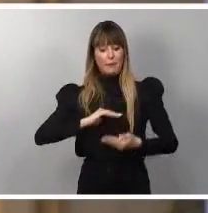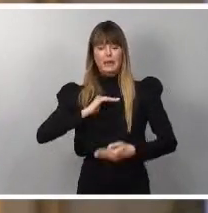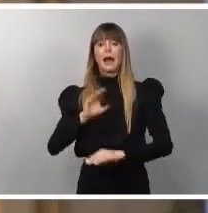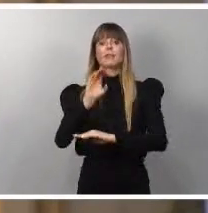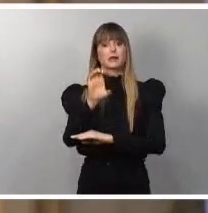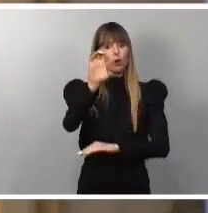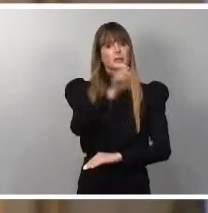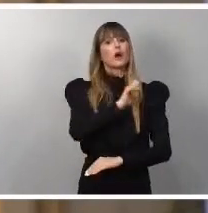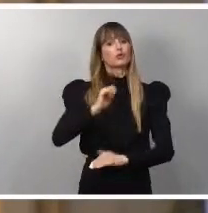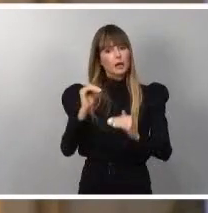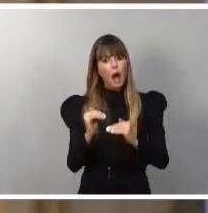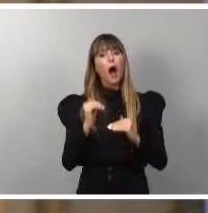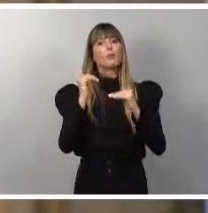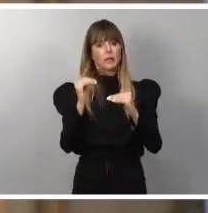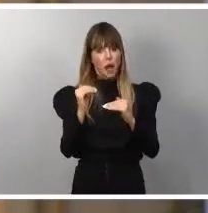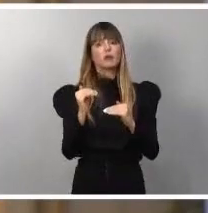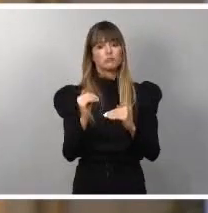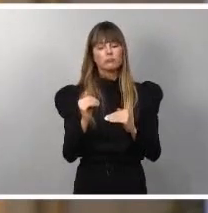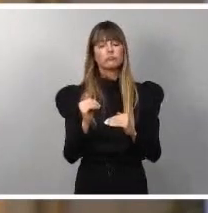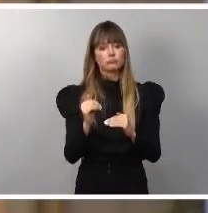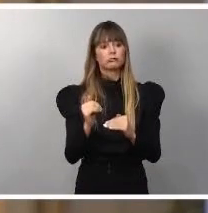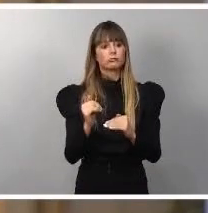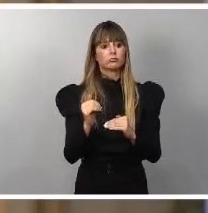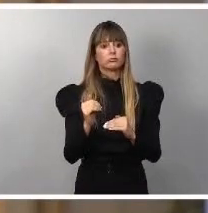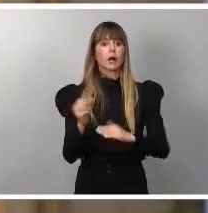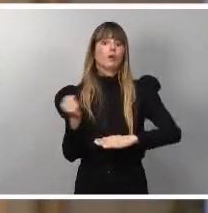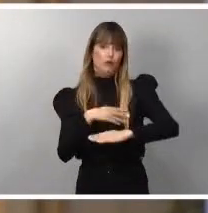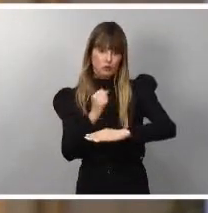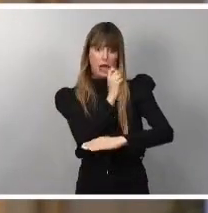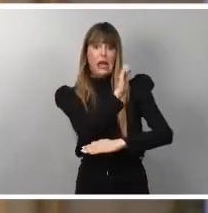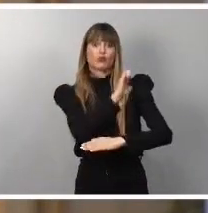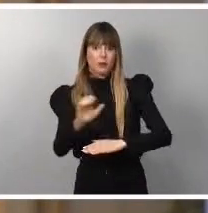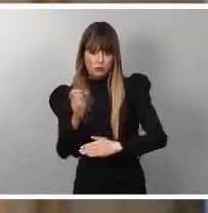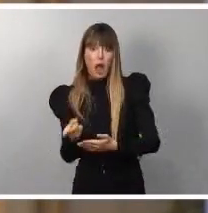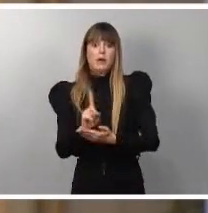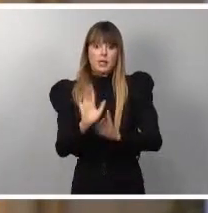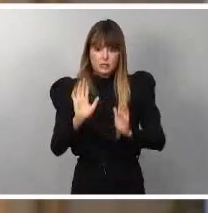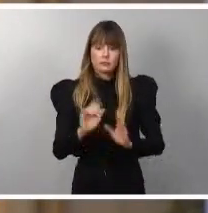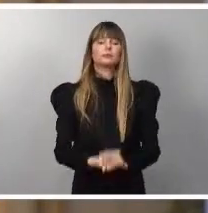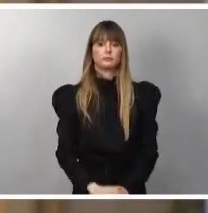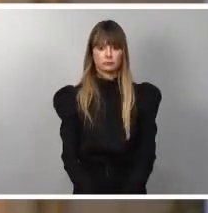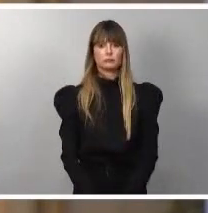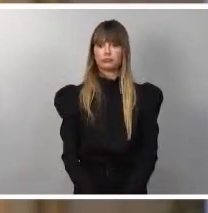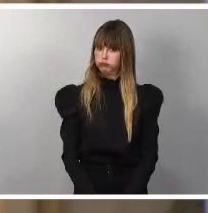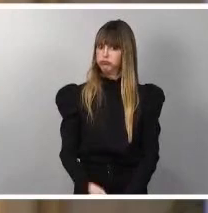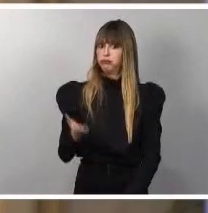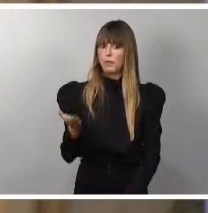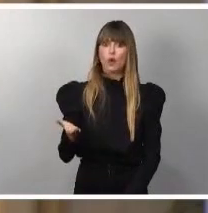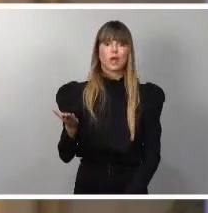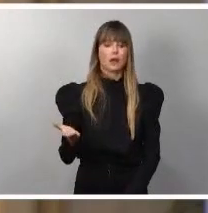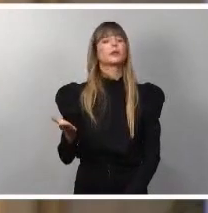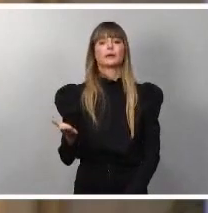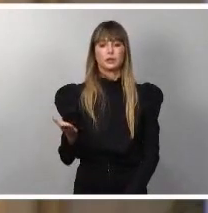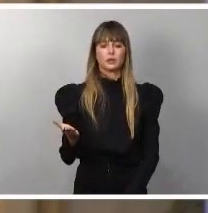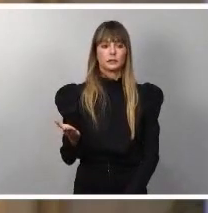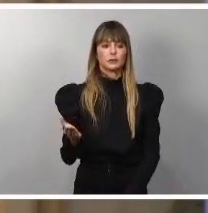comunidades autónomas, sin contar con los fondos europeos. Por tanto, estamos hablando de magnitudes muy importantes que han contado